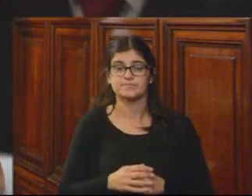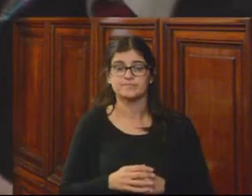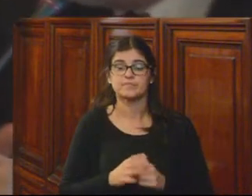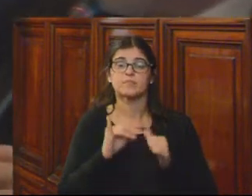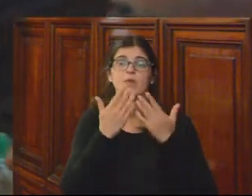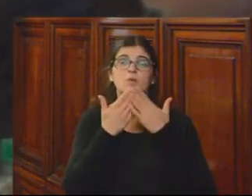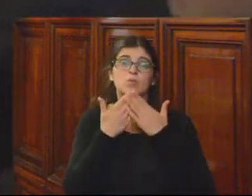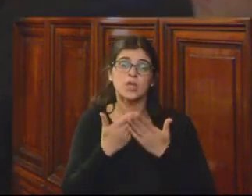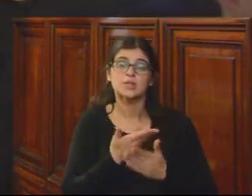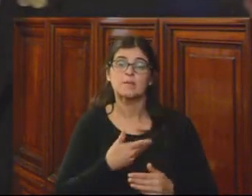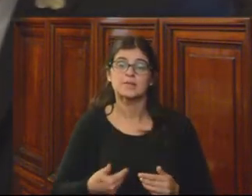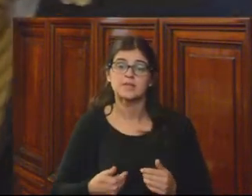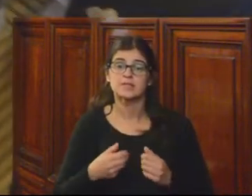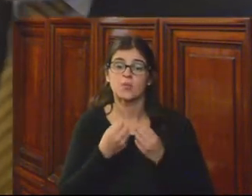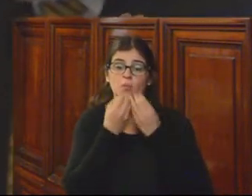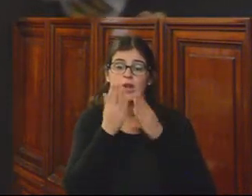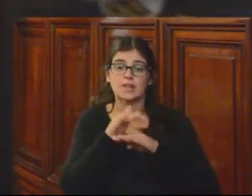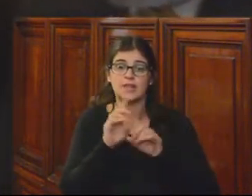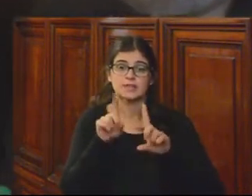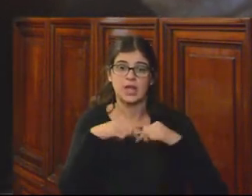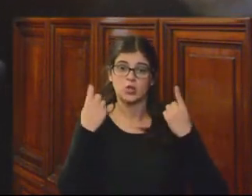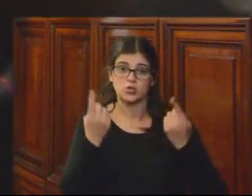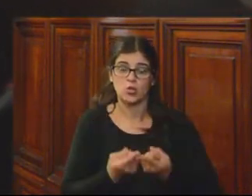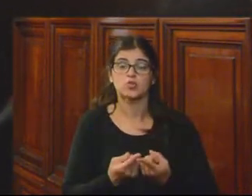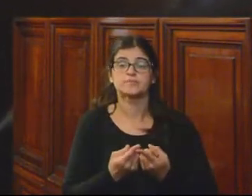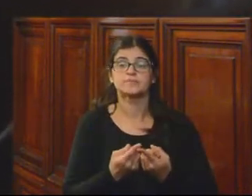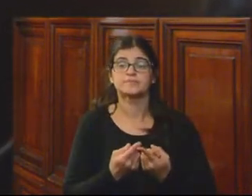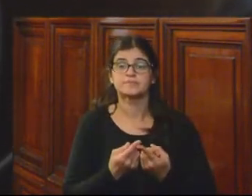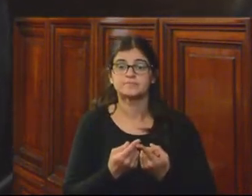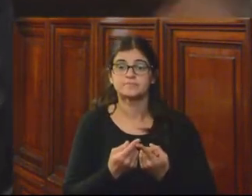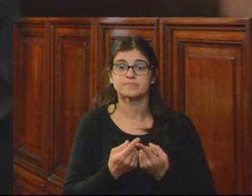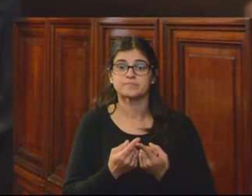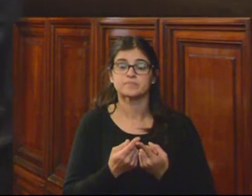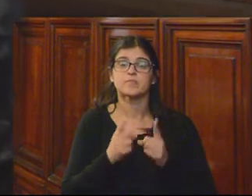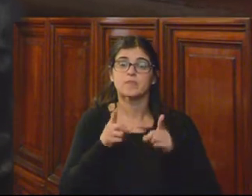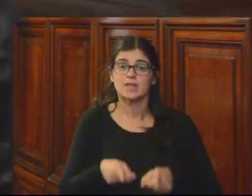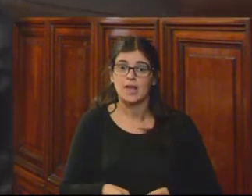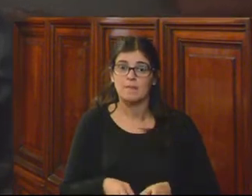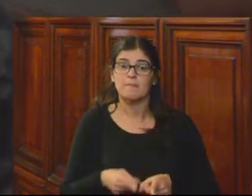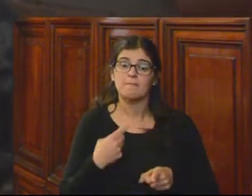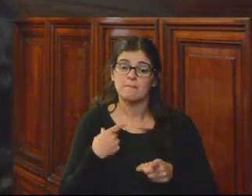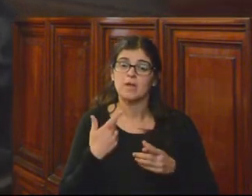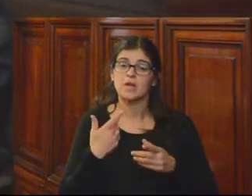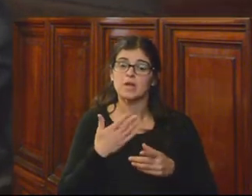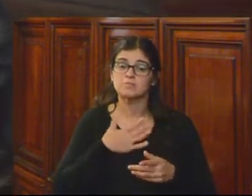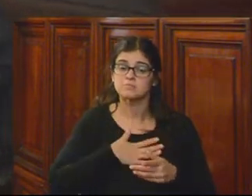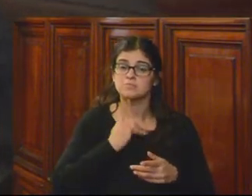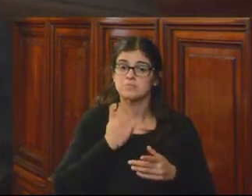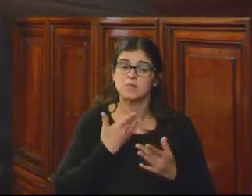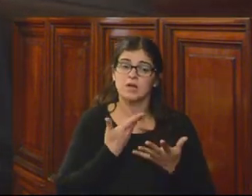Muchas gracias, señor presidente. Buenas tardes a todos y a todas. También me uno al